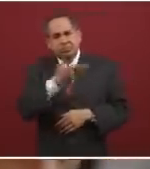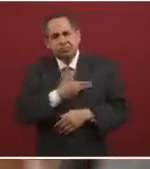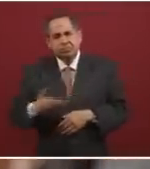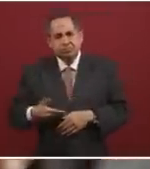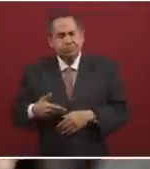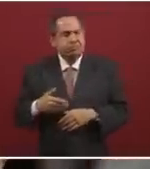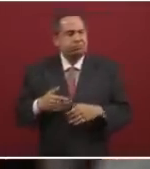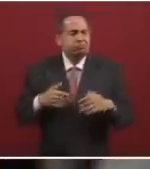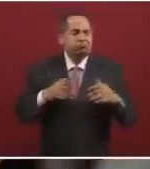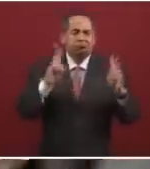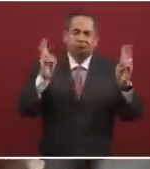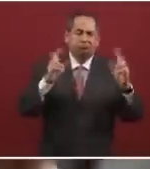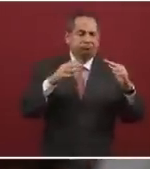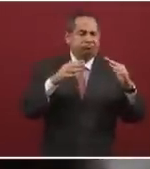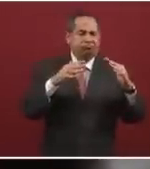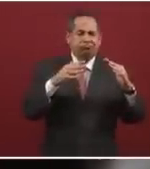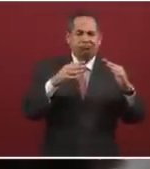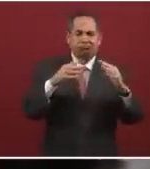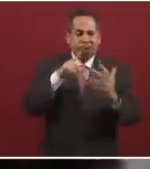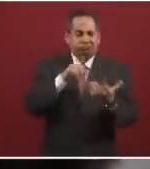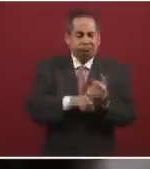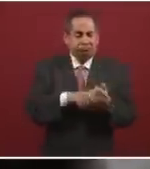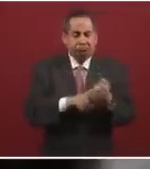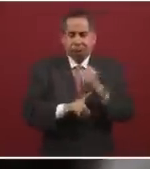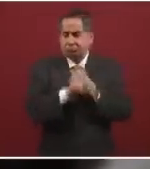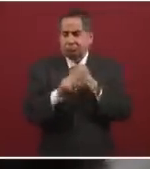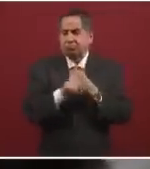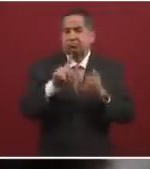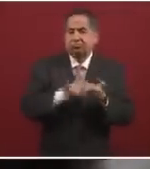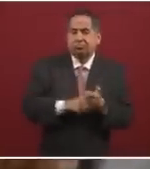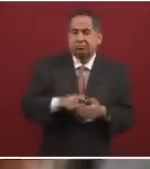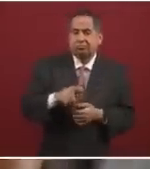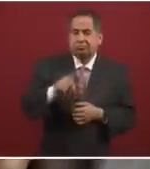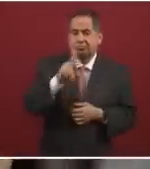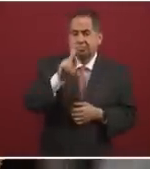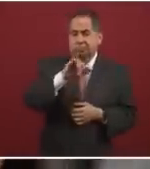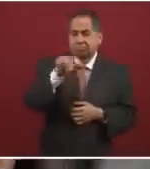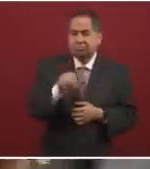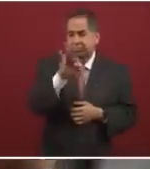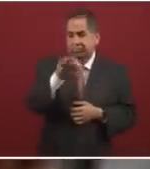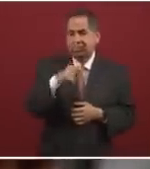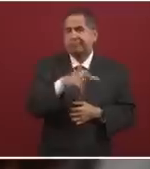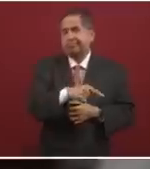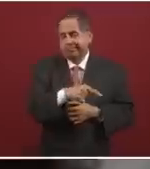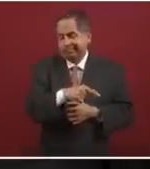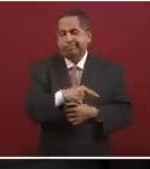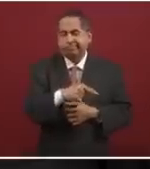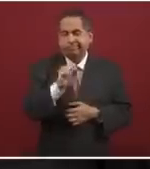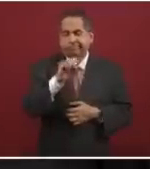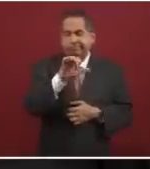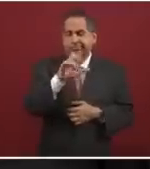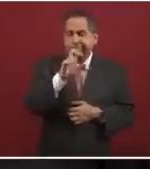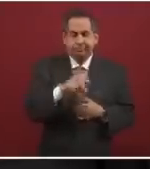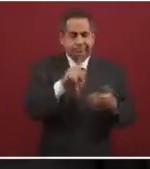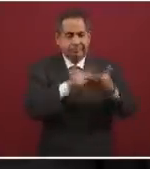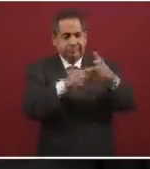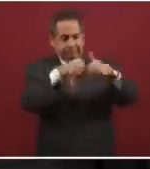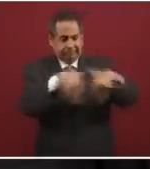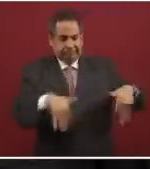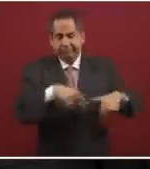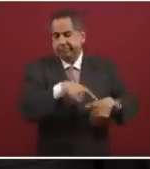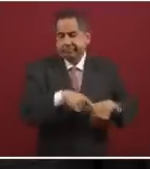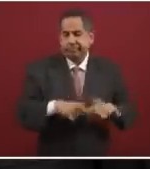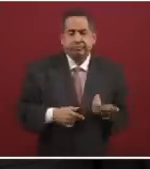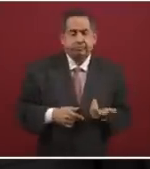guerra híbrida pudiese estar dentro del Poder Judicial, debido a que hay dos características que pudiéramos juzgar: